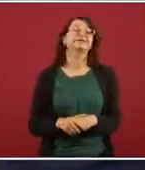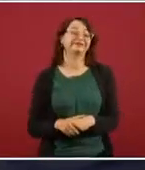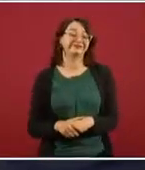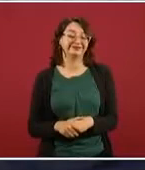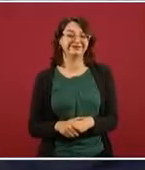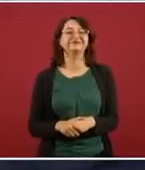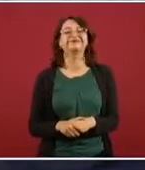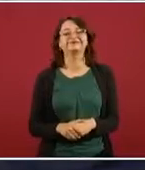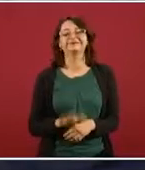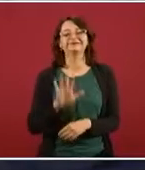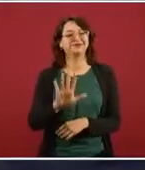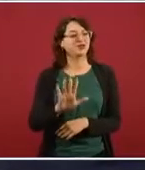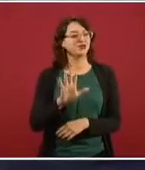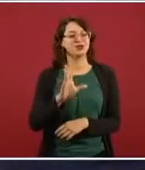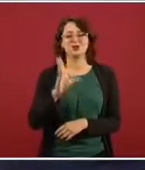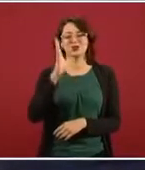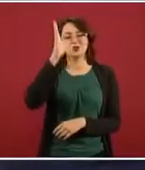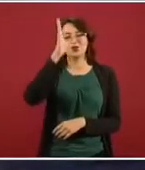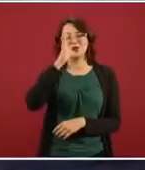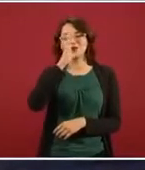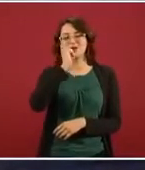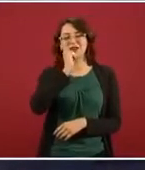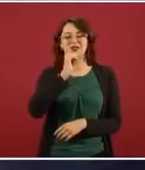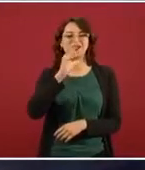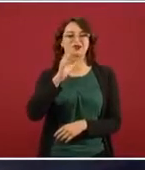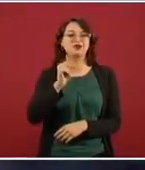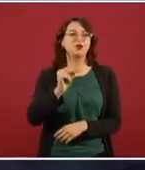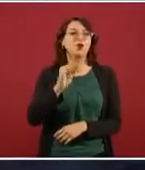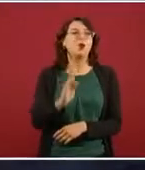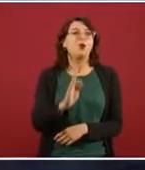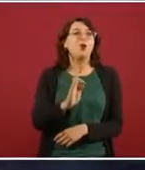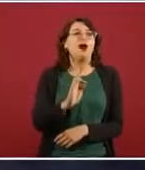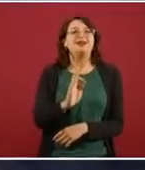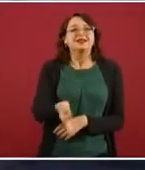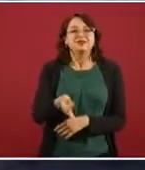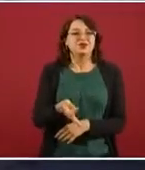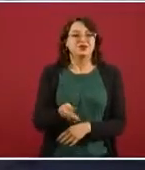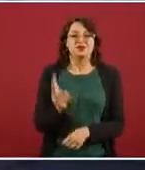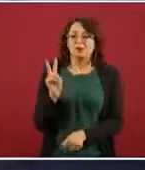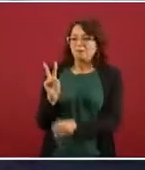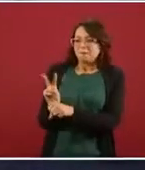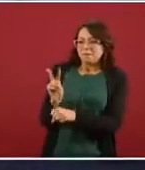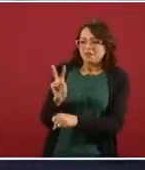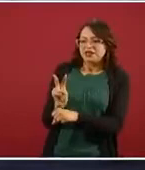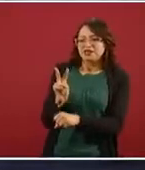aceptamos eso, o sea, el que